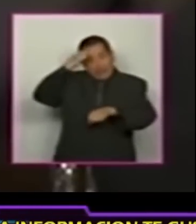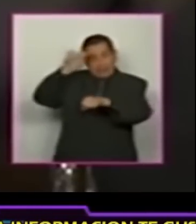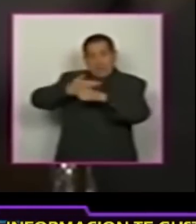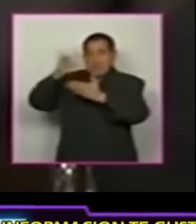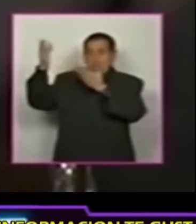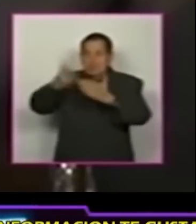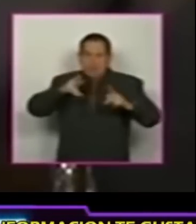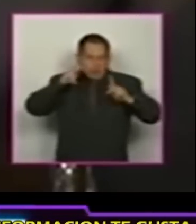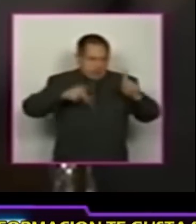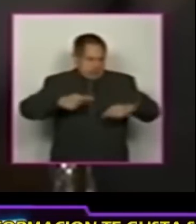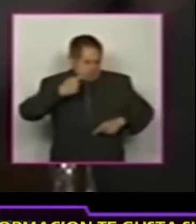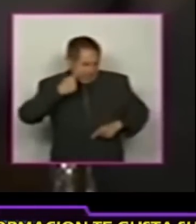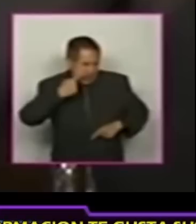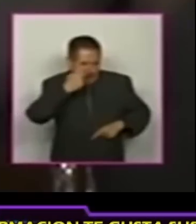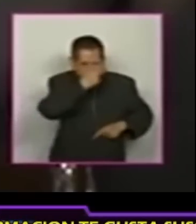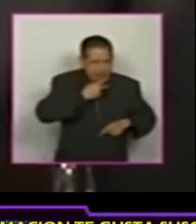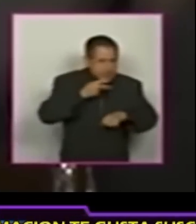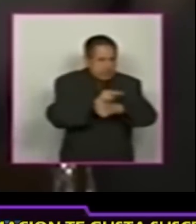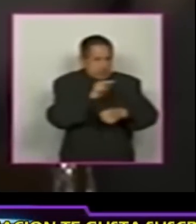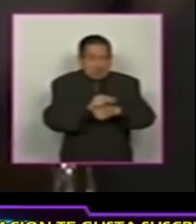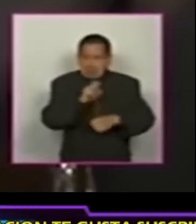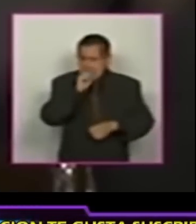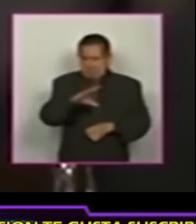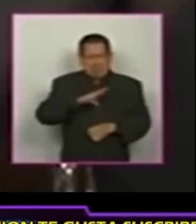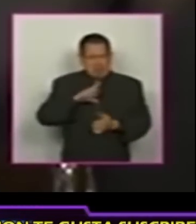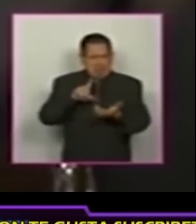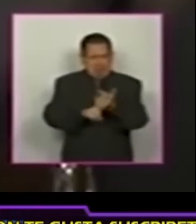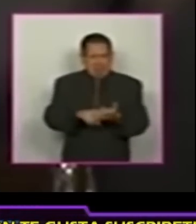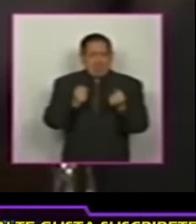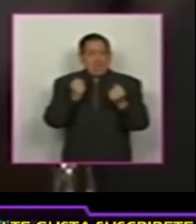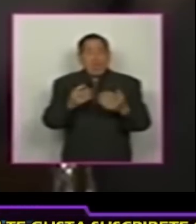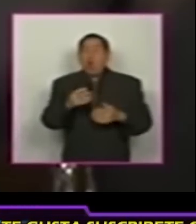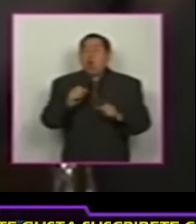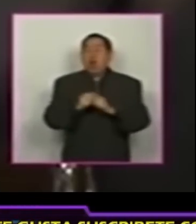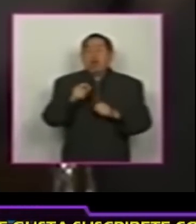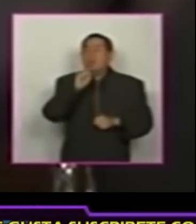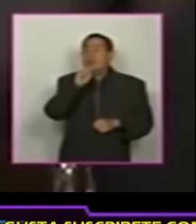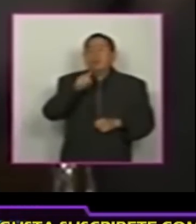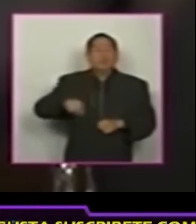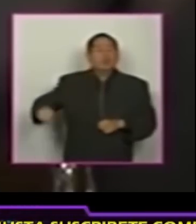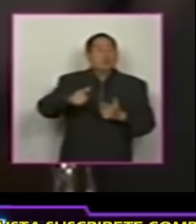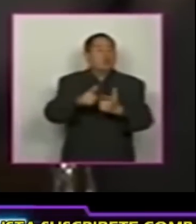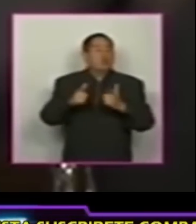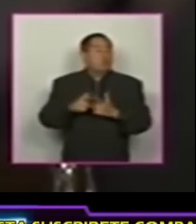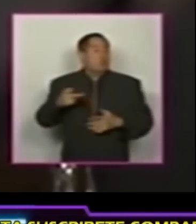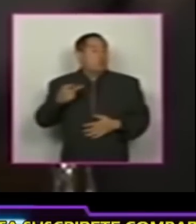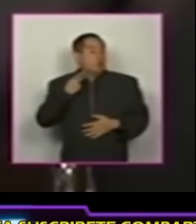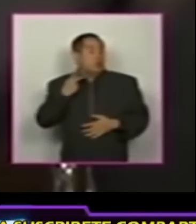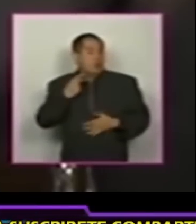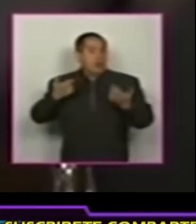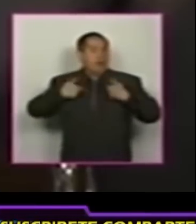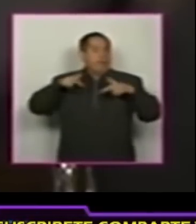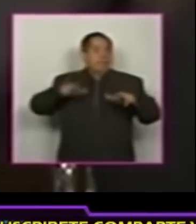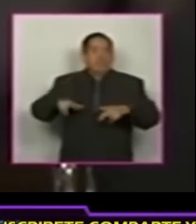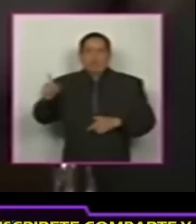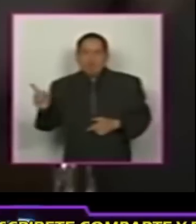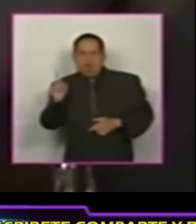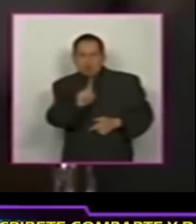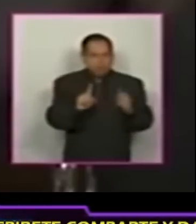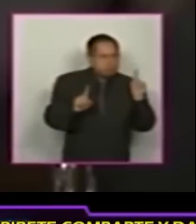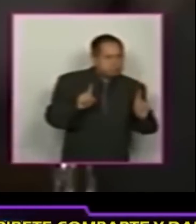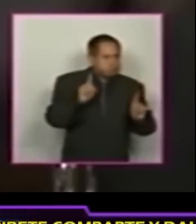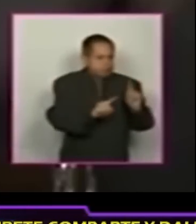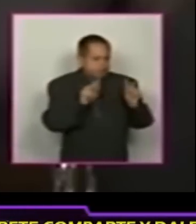puede dejar la notificación ahí. Hay que explorar varias formas porque este tema de quejas no para,